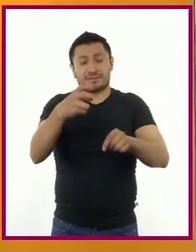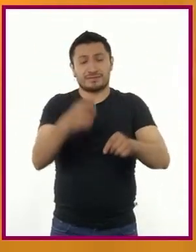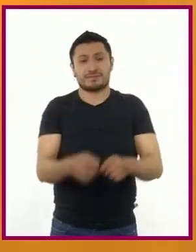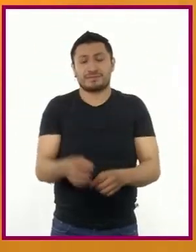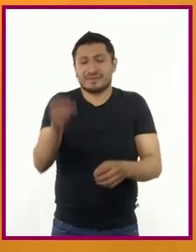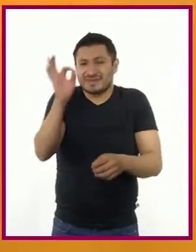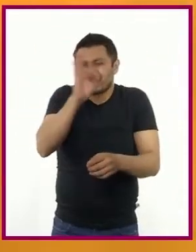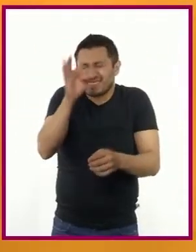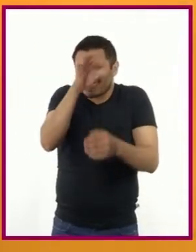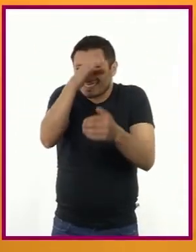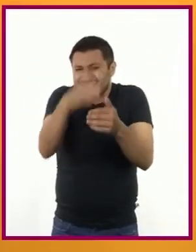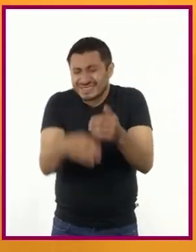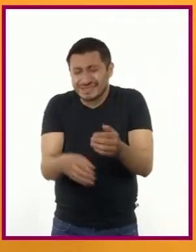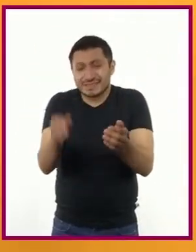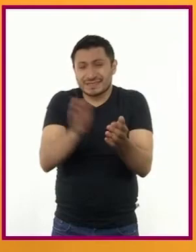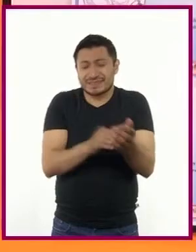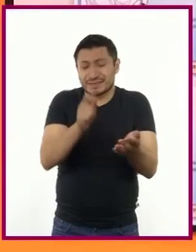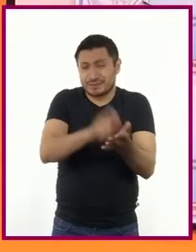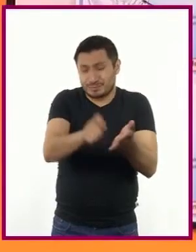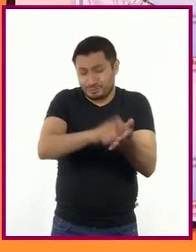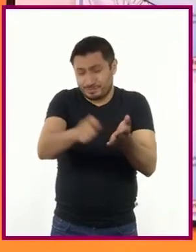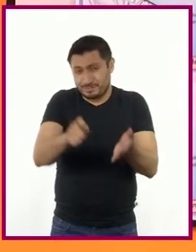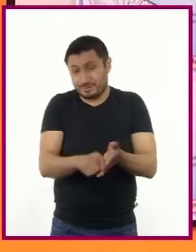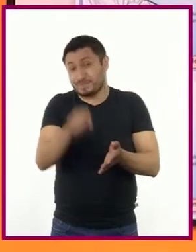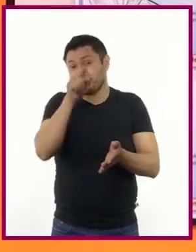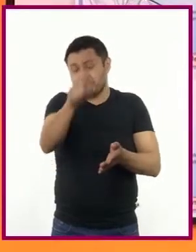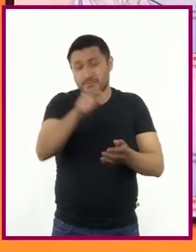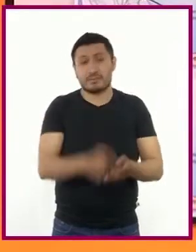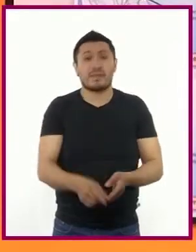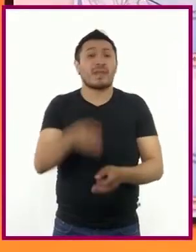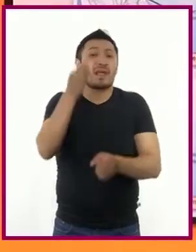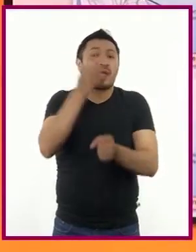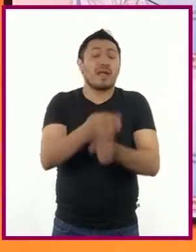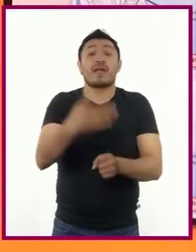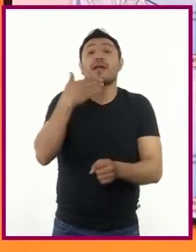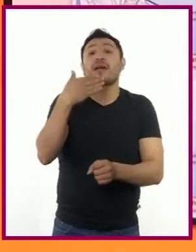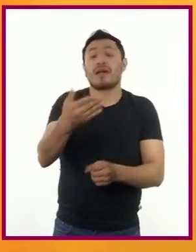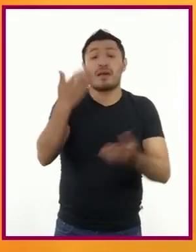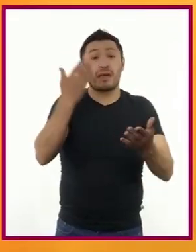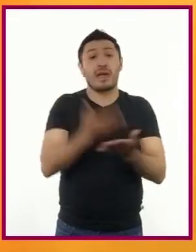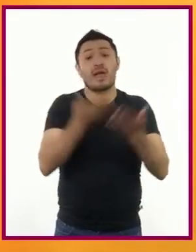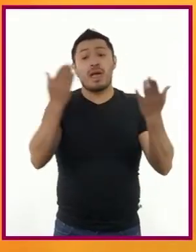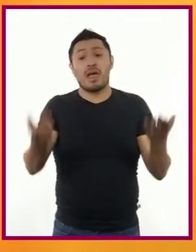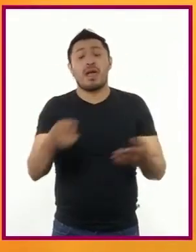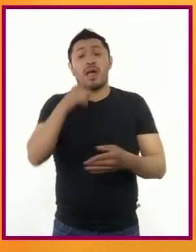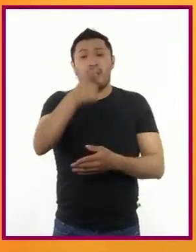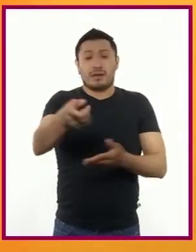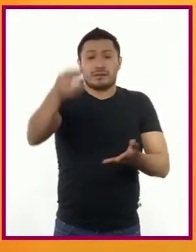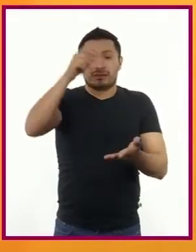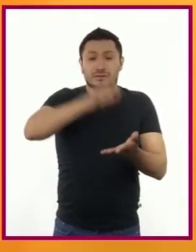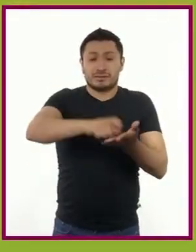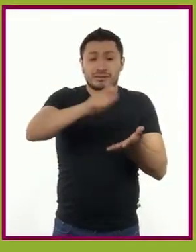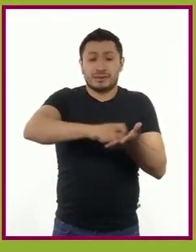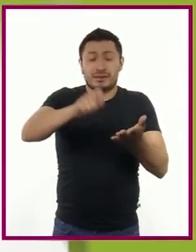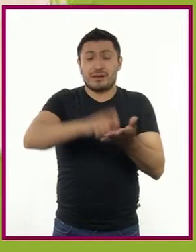casi terminamos nuestra monografía. Nos está quedando muy bien. Ahora coloquemos la uretra.